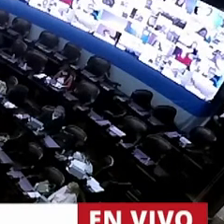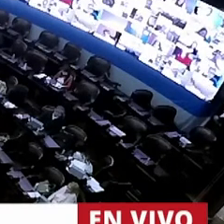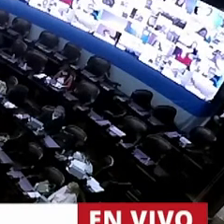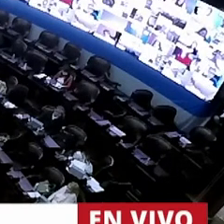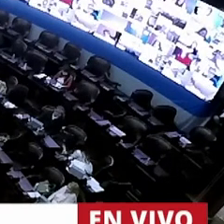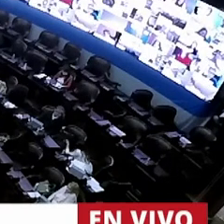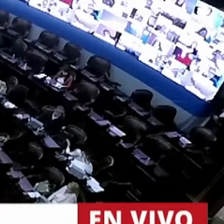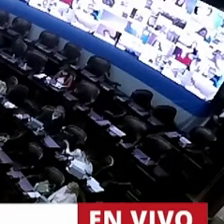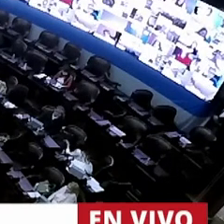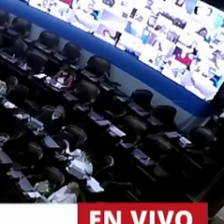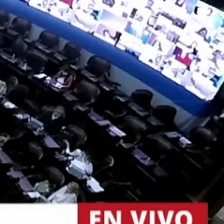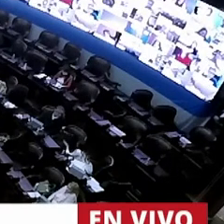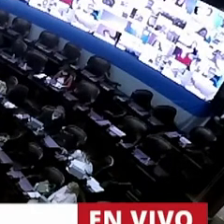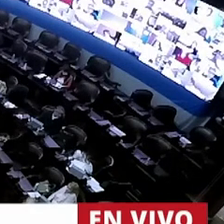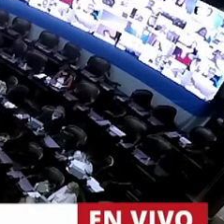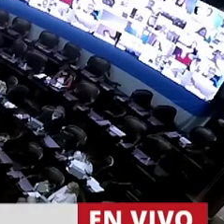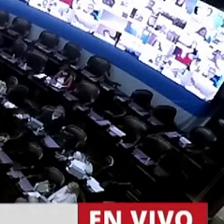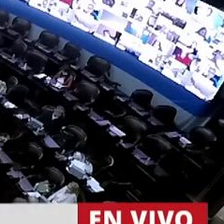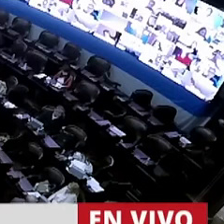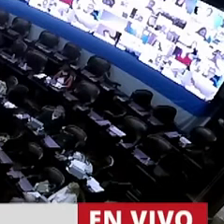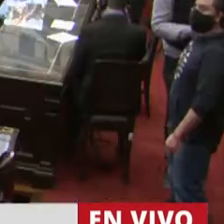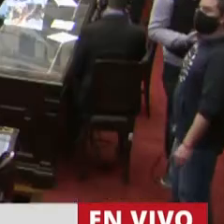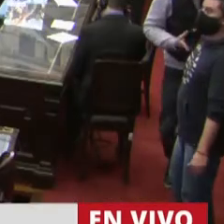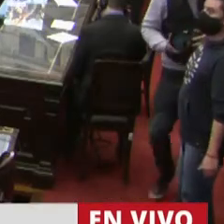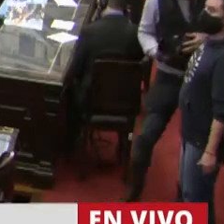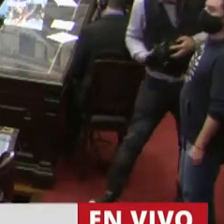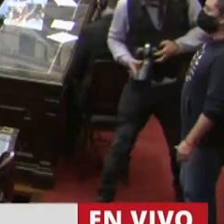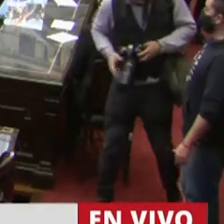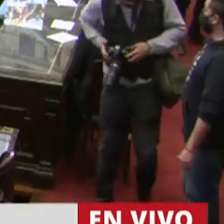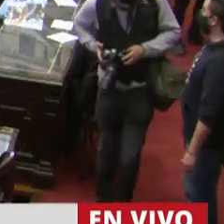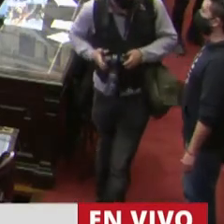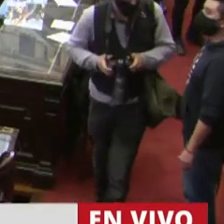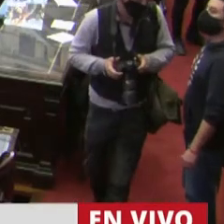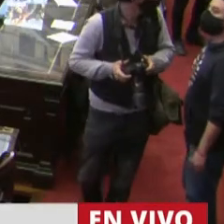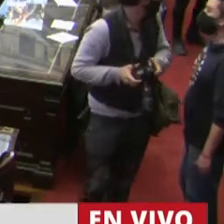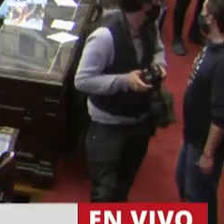Y la verdad es que no hay nada que celebrar en el tratamiento de esta ley.